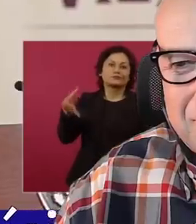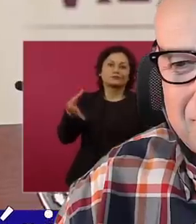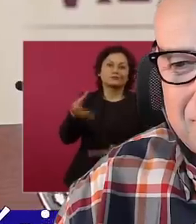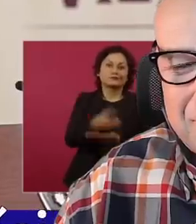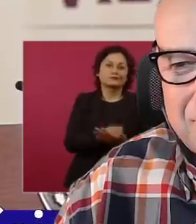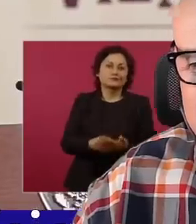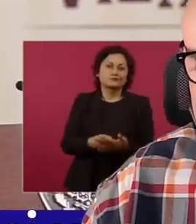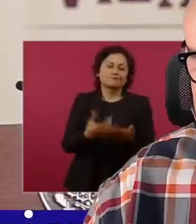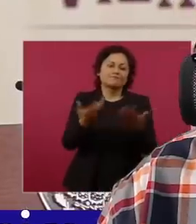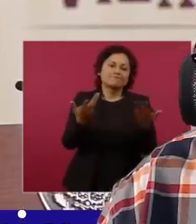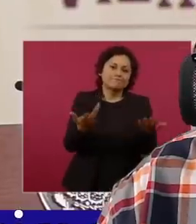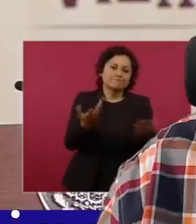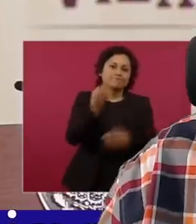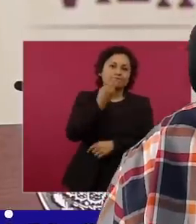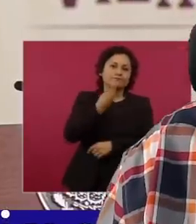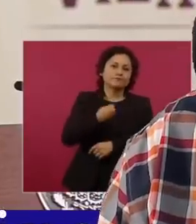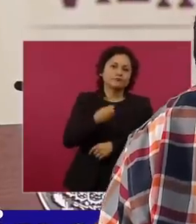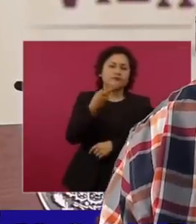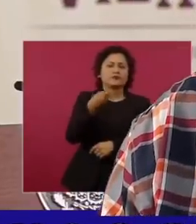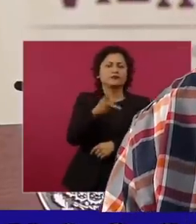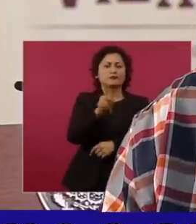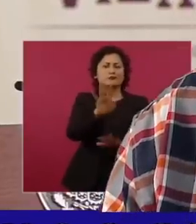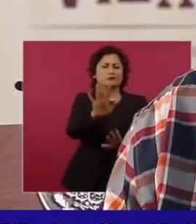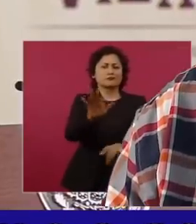Pero el pueblo de Perú pues es un pueblo